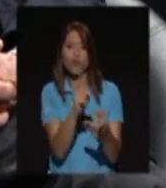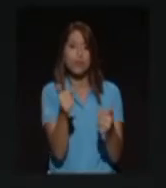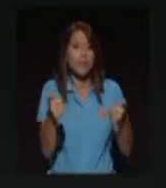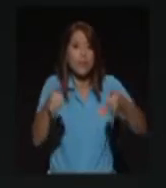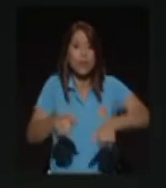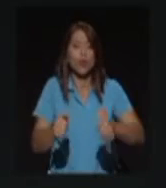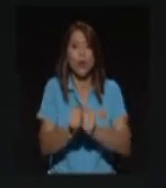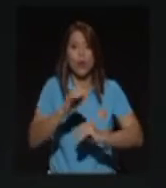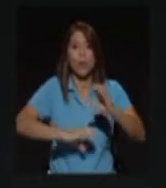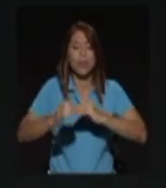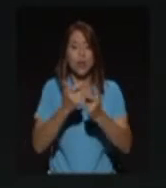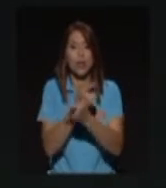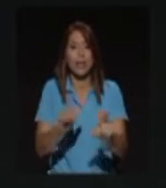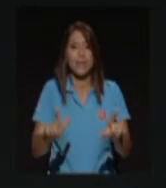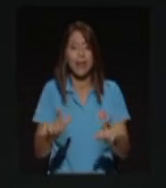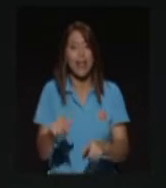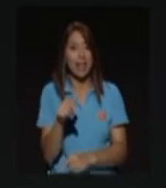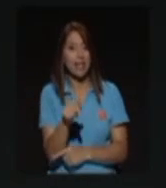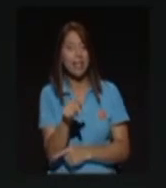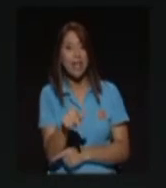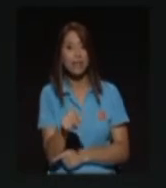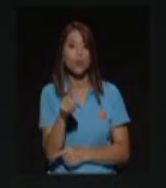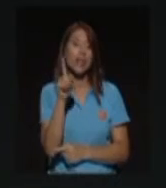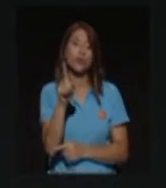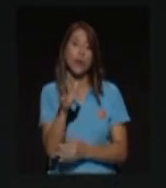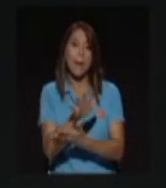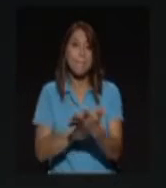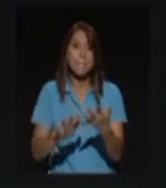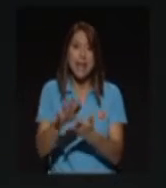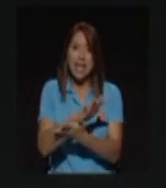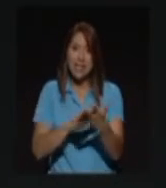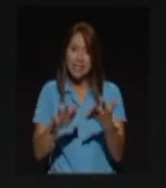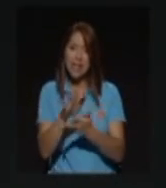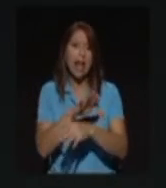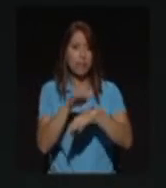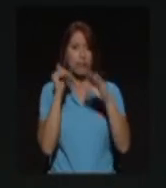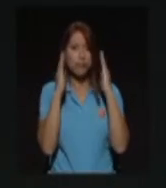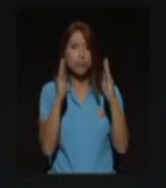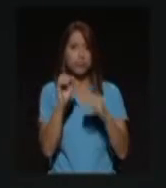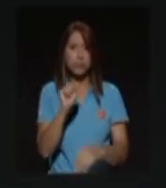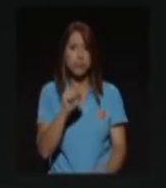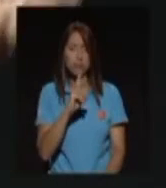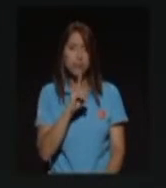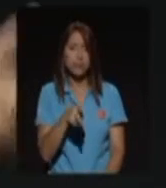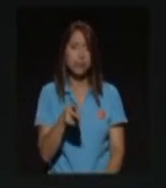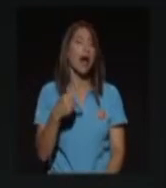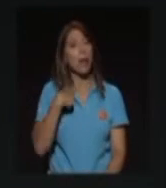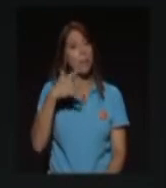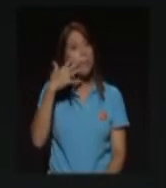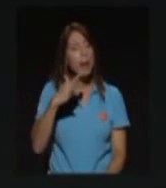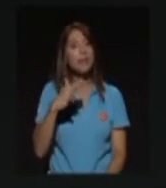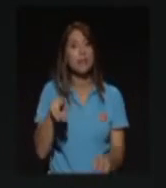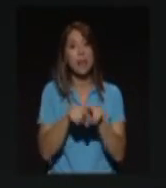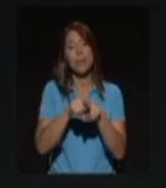libre, y eso es una mezcla llamativa, me parece a mí, y